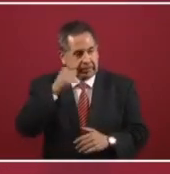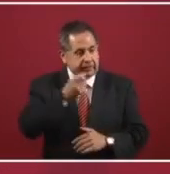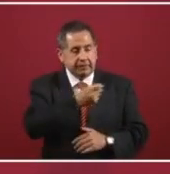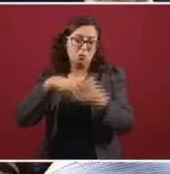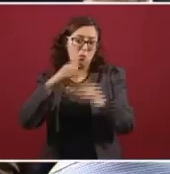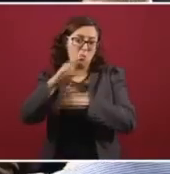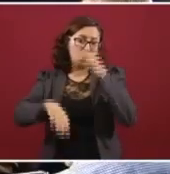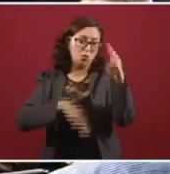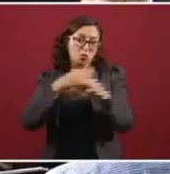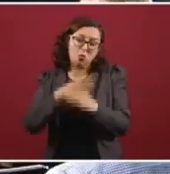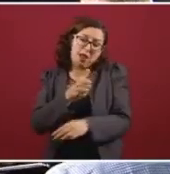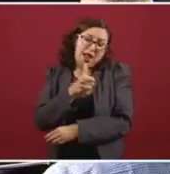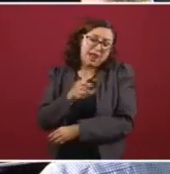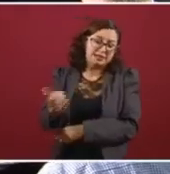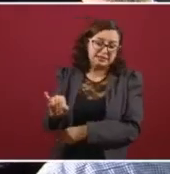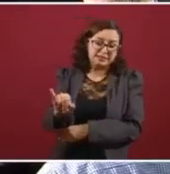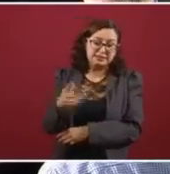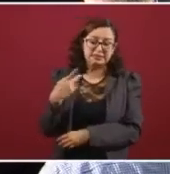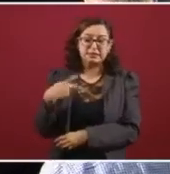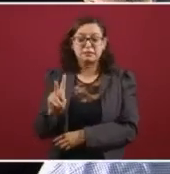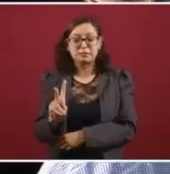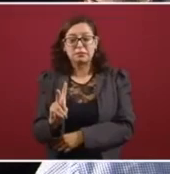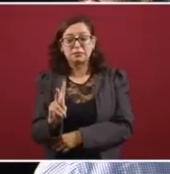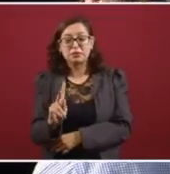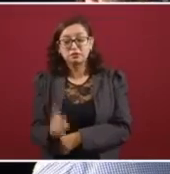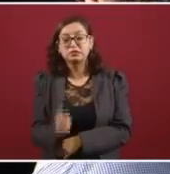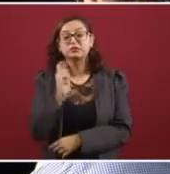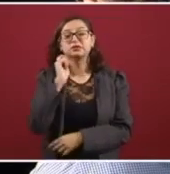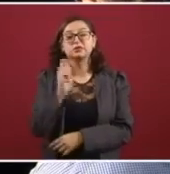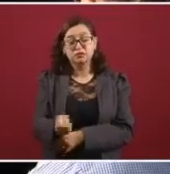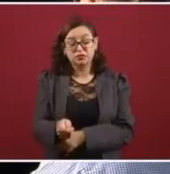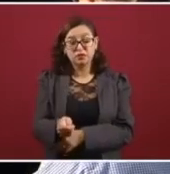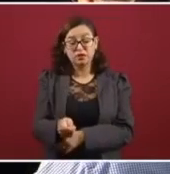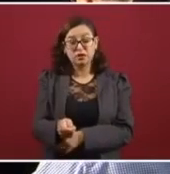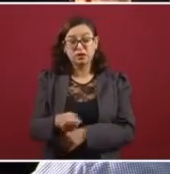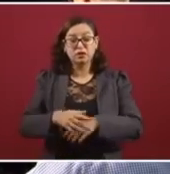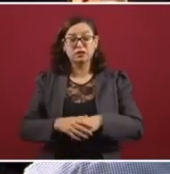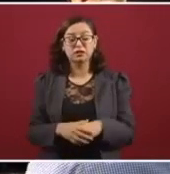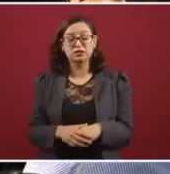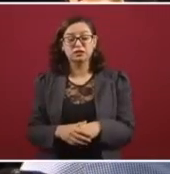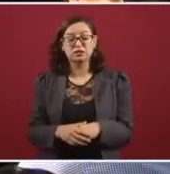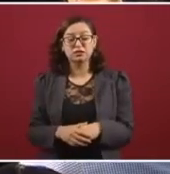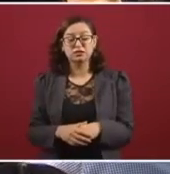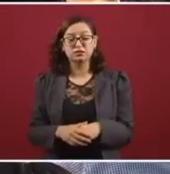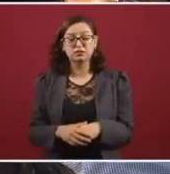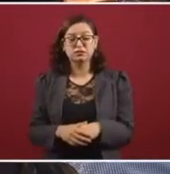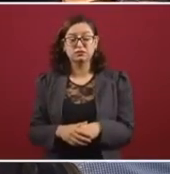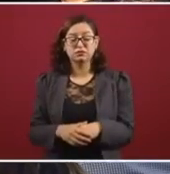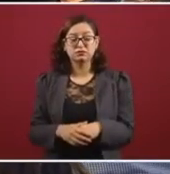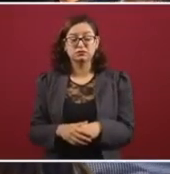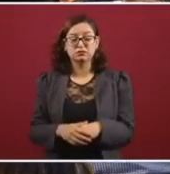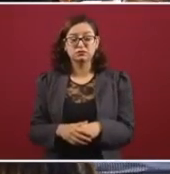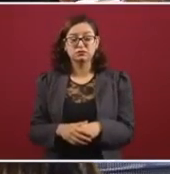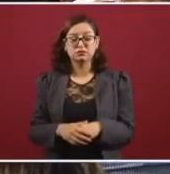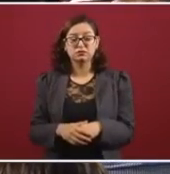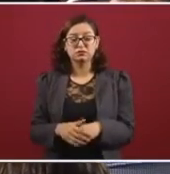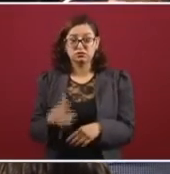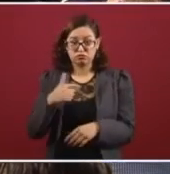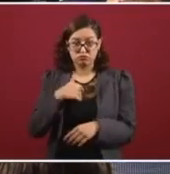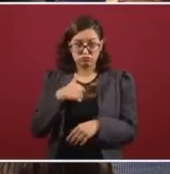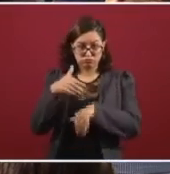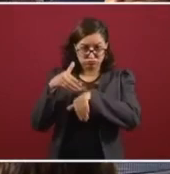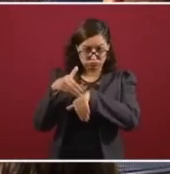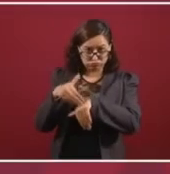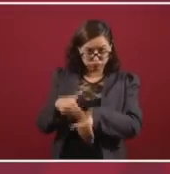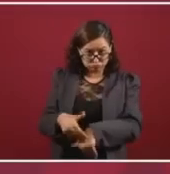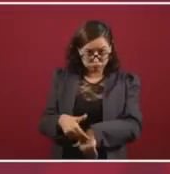dirigentes. Respecto al recorte que hizo el Fondo Monetario Internacional en las expectativas de crecimiento económico de México, el titular